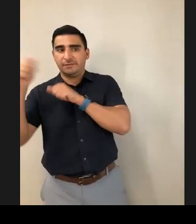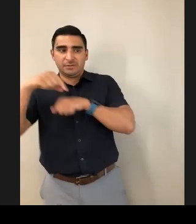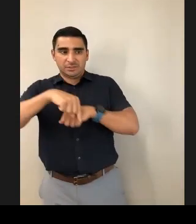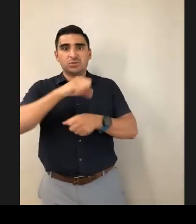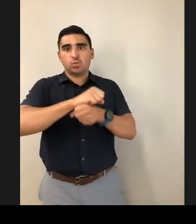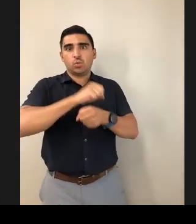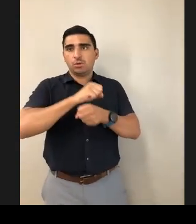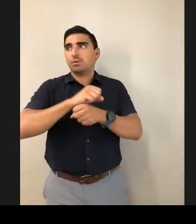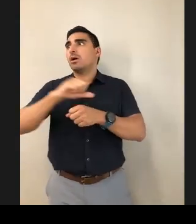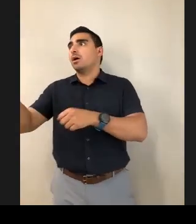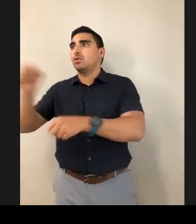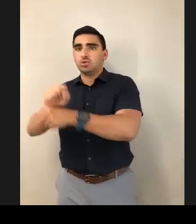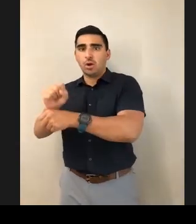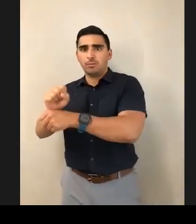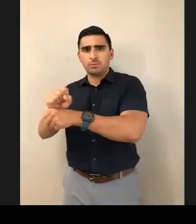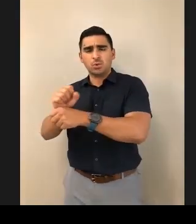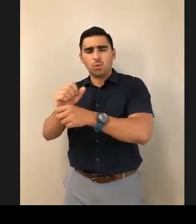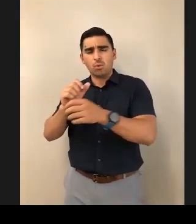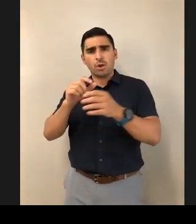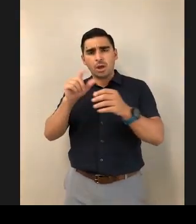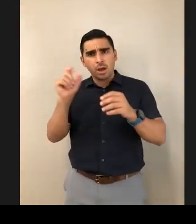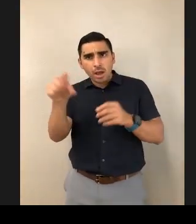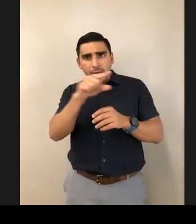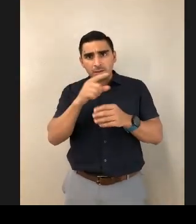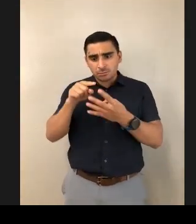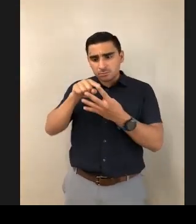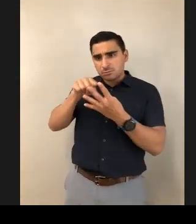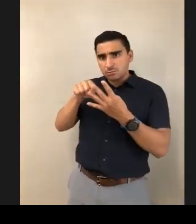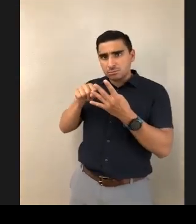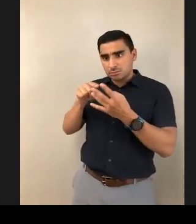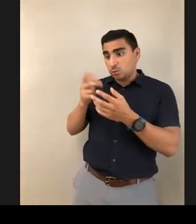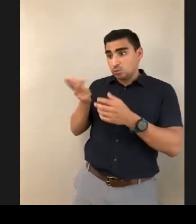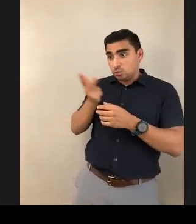fuera del estado. ¿Cuál es su plan para